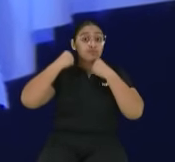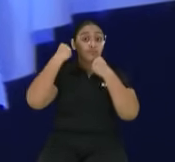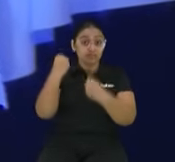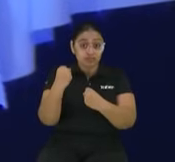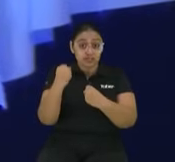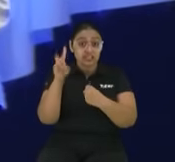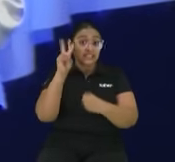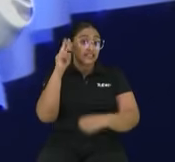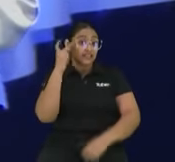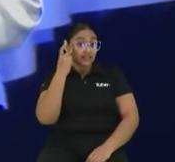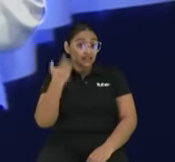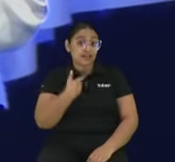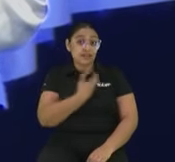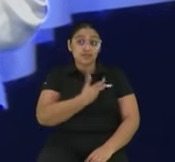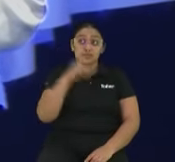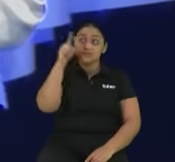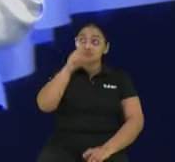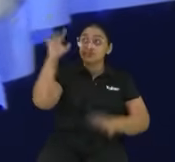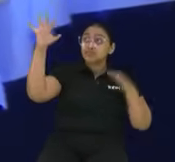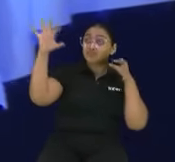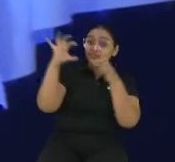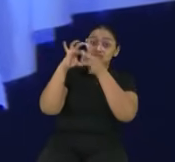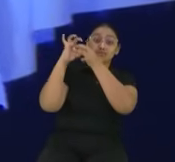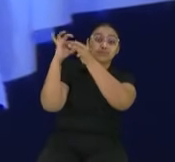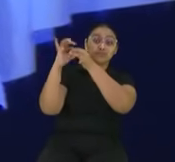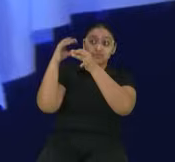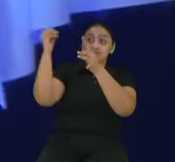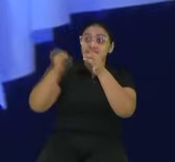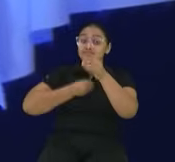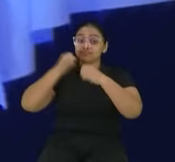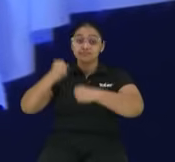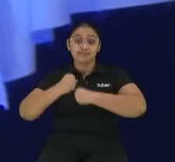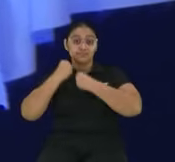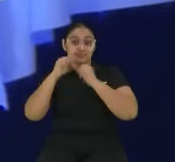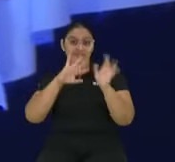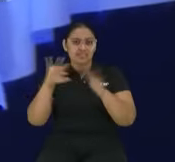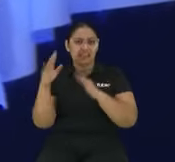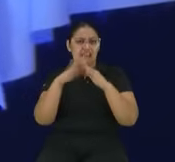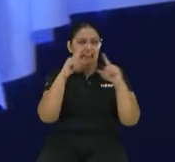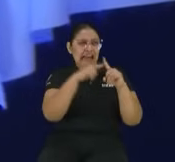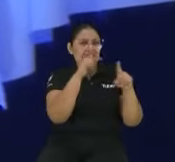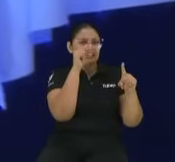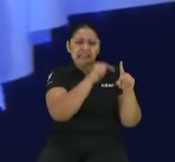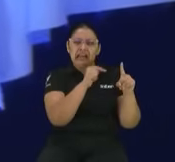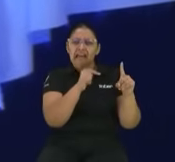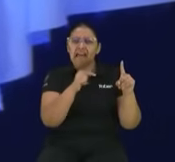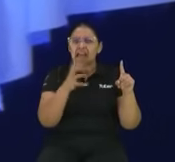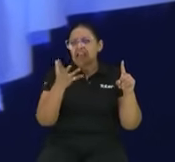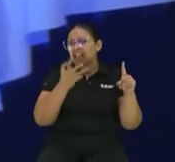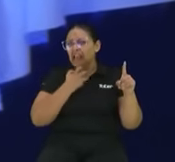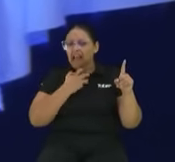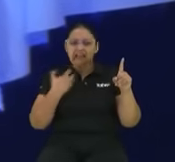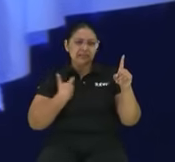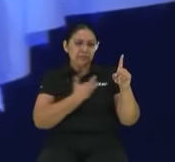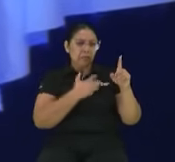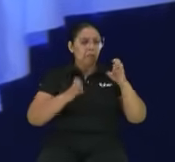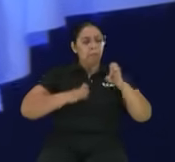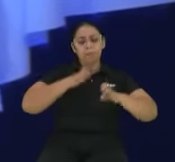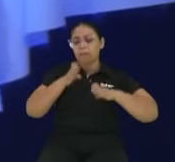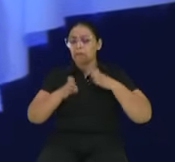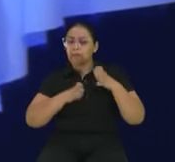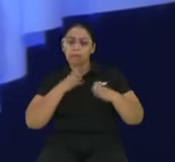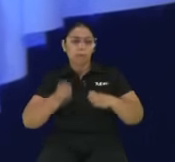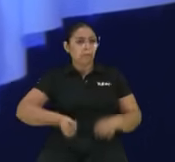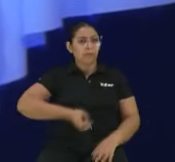completamente diferentes las iglesias hemos apelado a la motivación como un medio para que usted conquiste sus metas